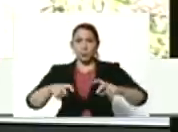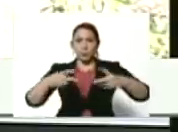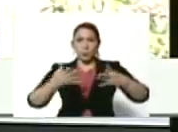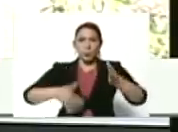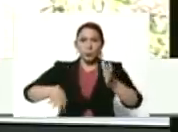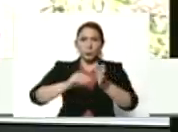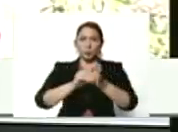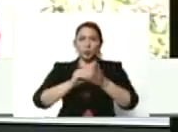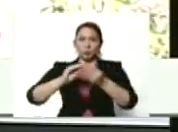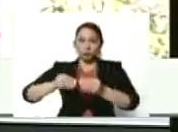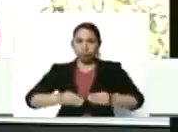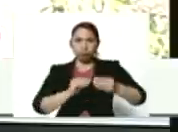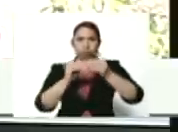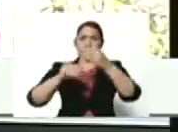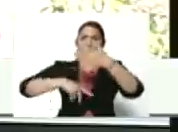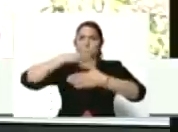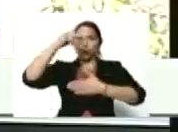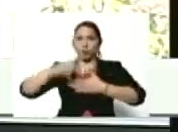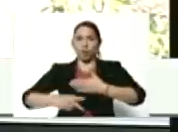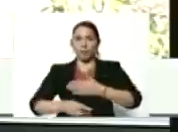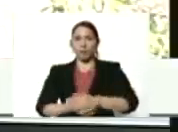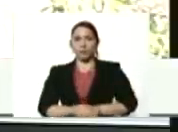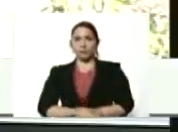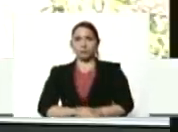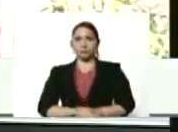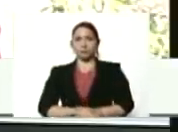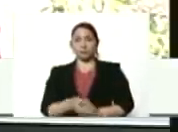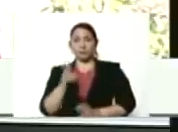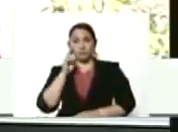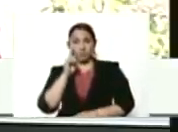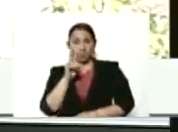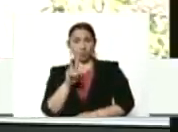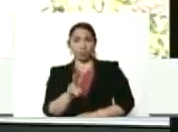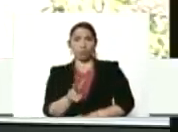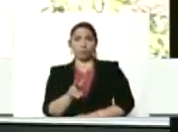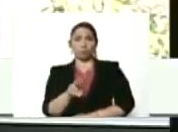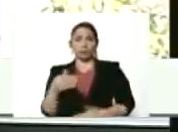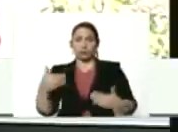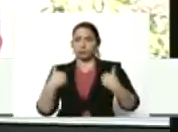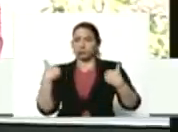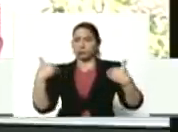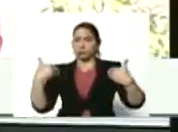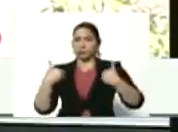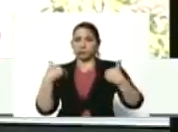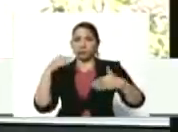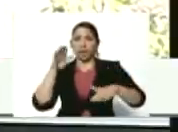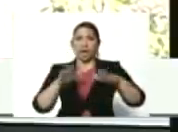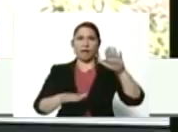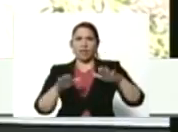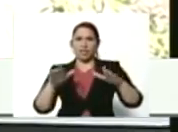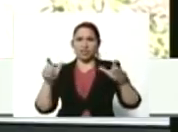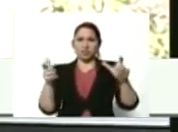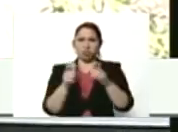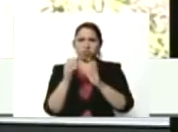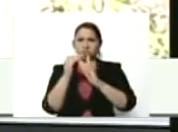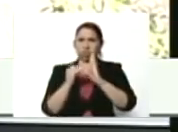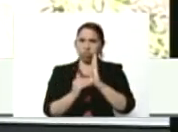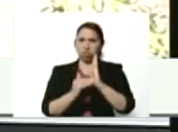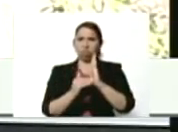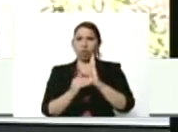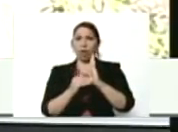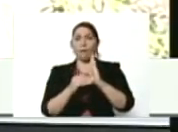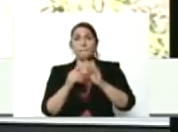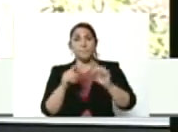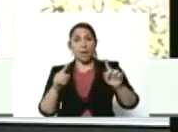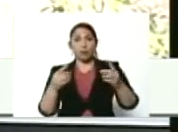retomar muchos programas que se han visto afectados, a veces disminuidos, pero que están vivos, que